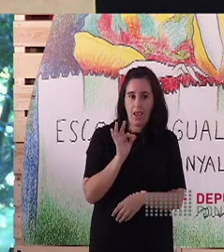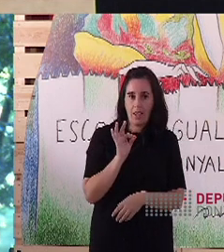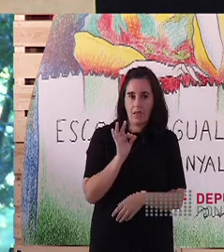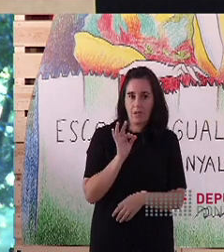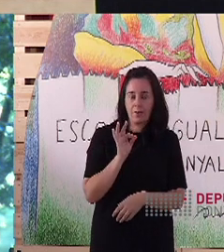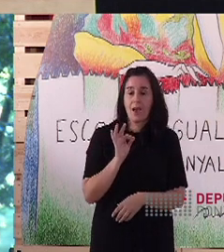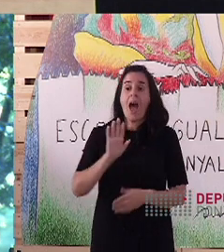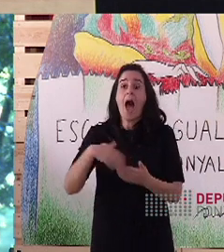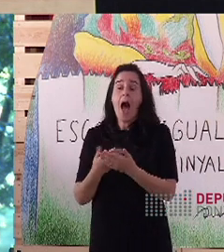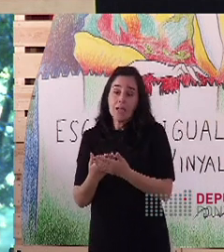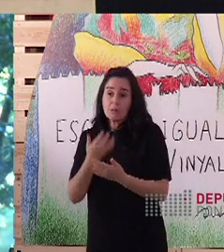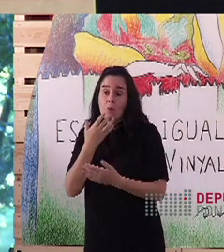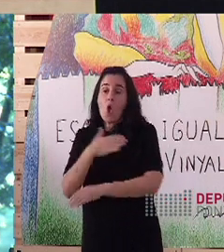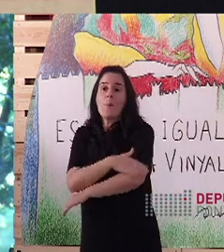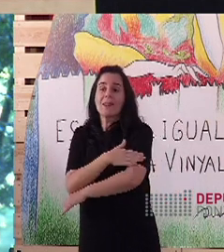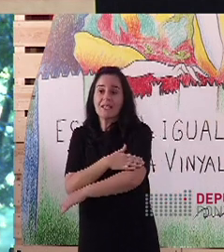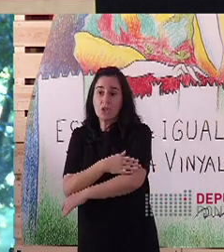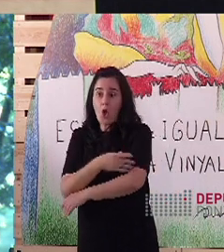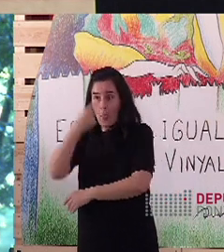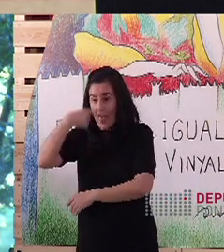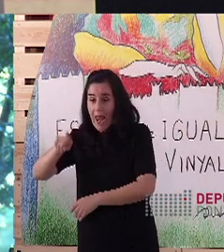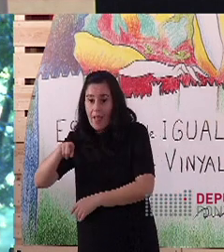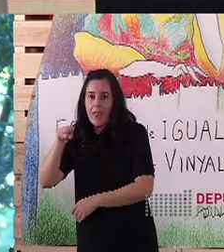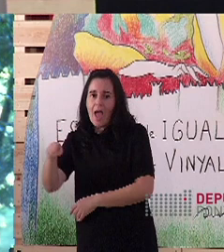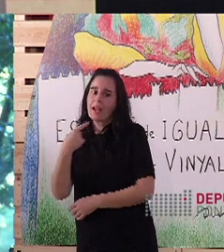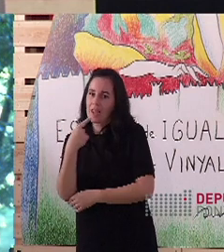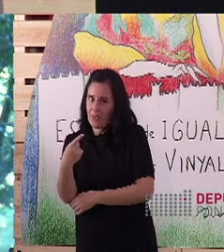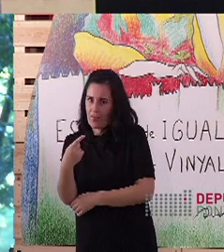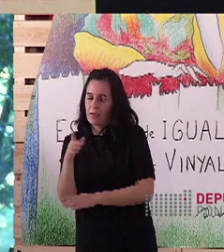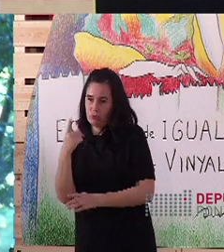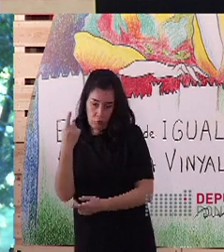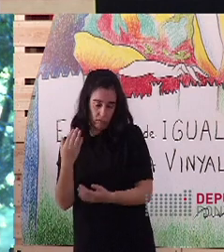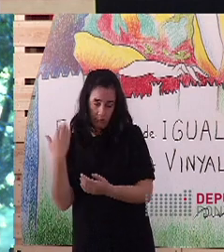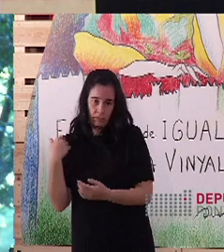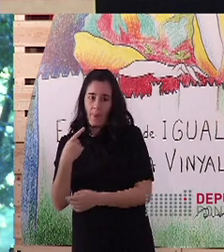de Tailandia hizo la siguiente declaración: es necesario